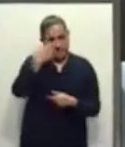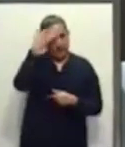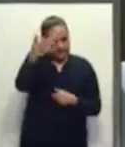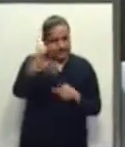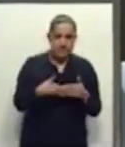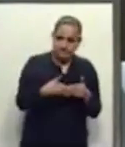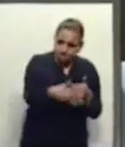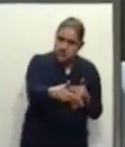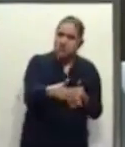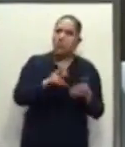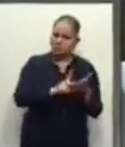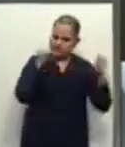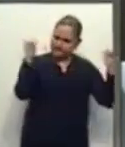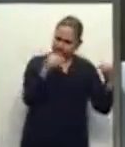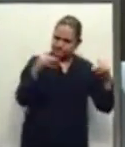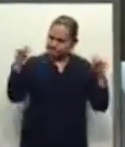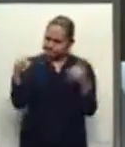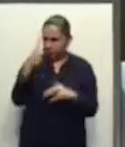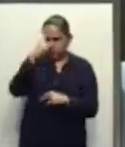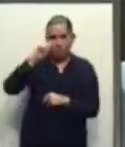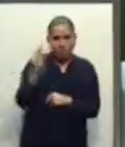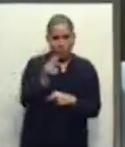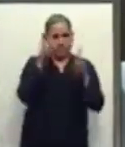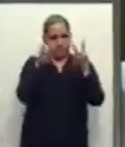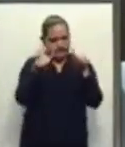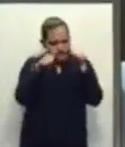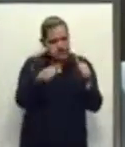y que revisemos las propuestas de modificación del IEPS. Es cuanto, señor presidente.